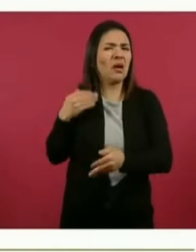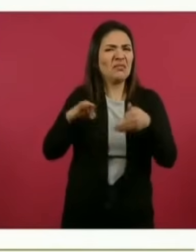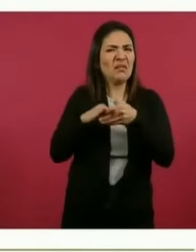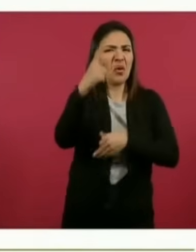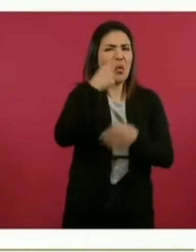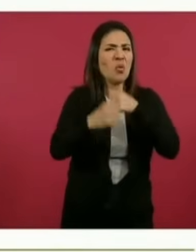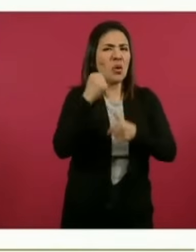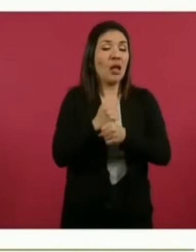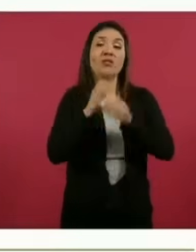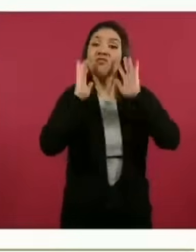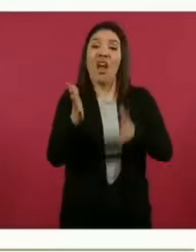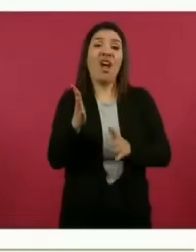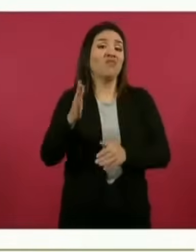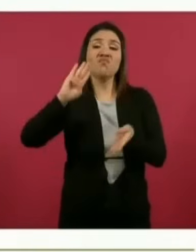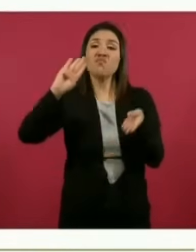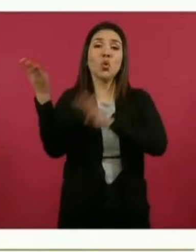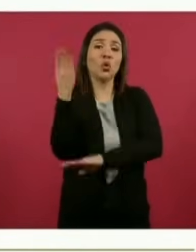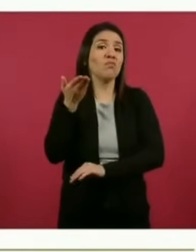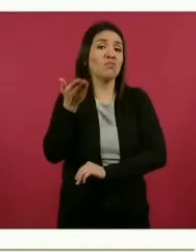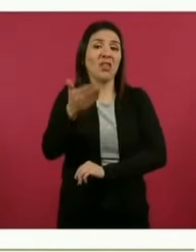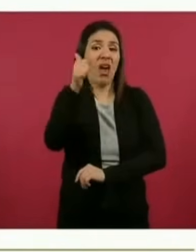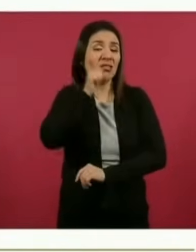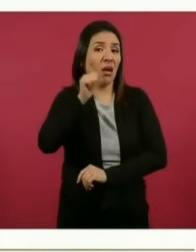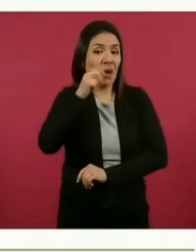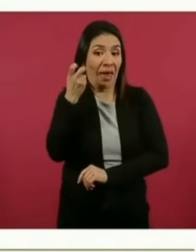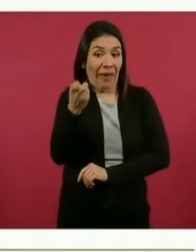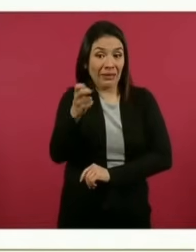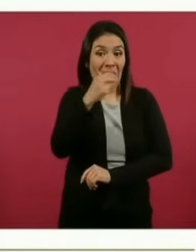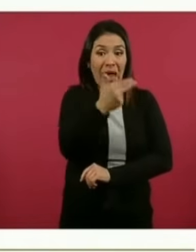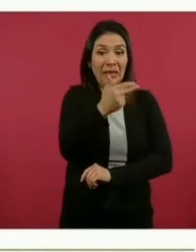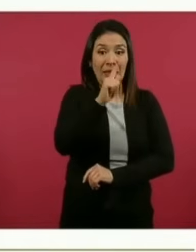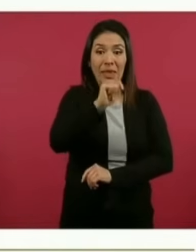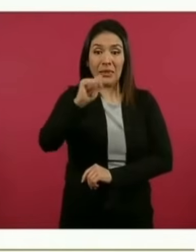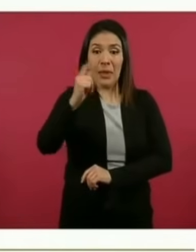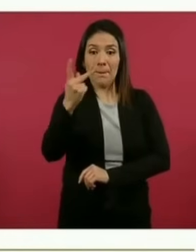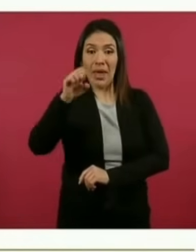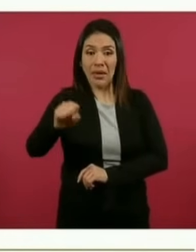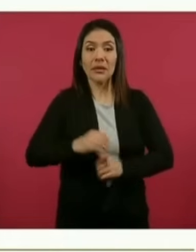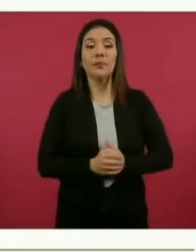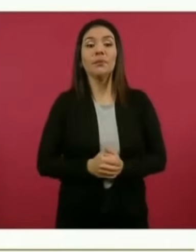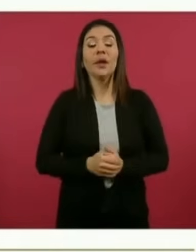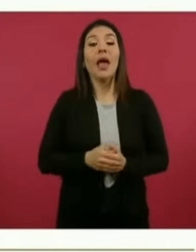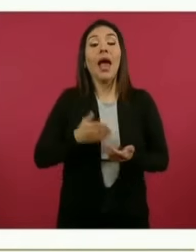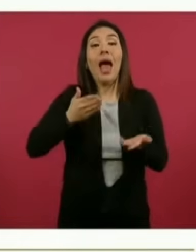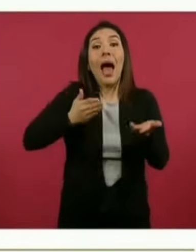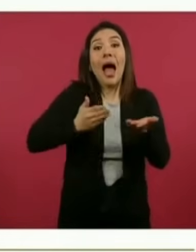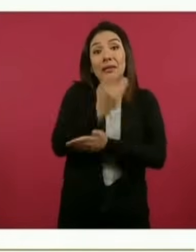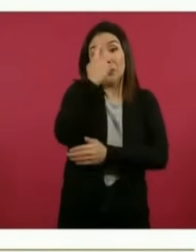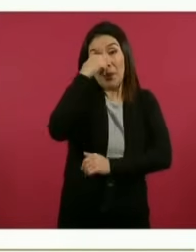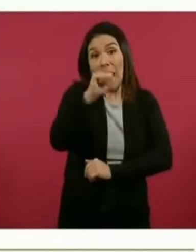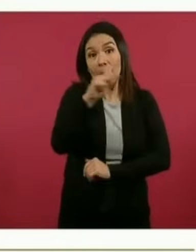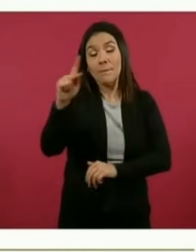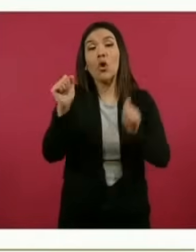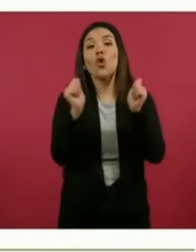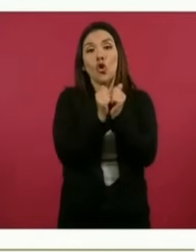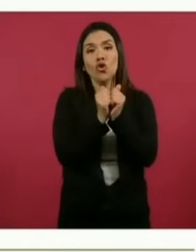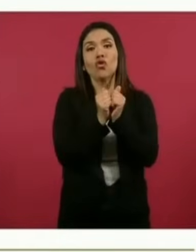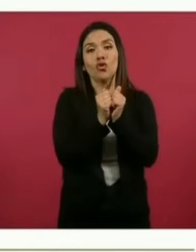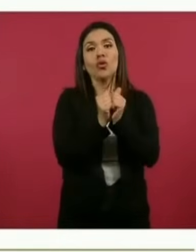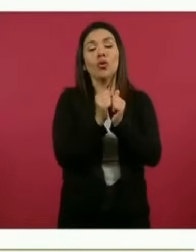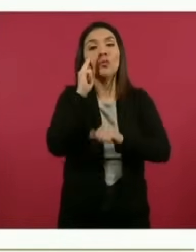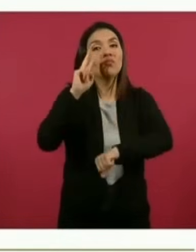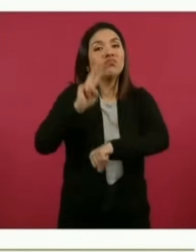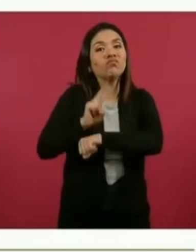una exigencia mundial. El acceso a la aplicación, obviamente por medio de